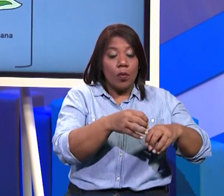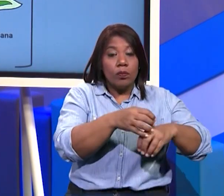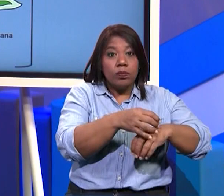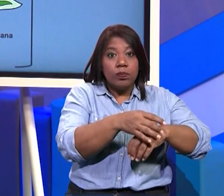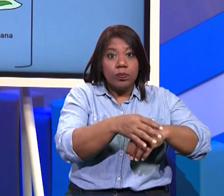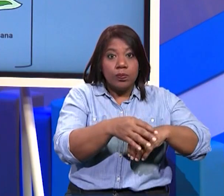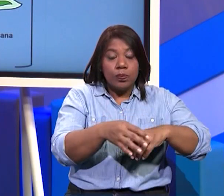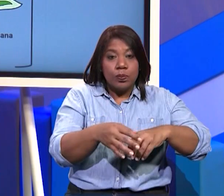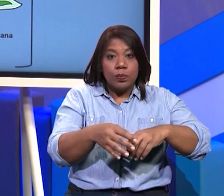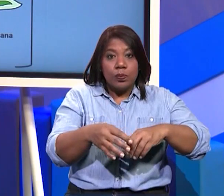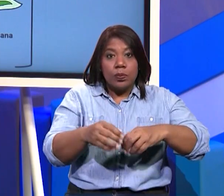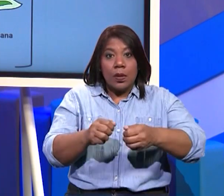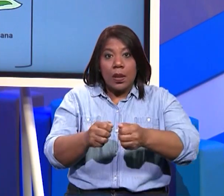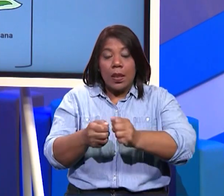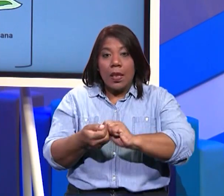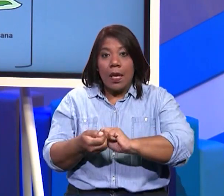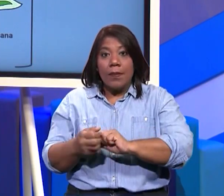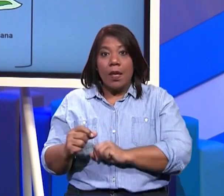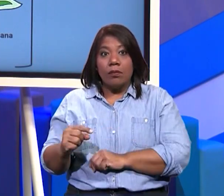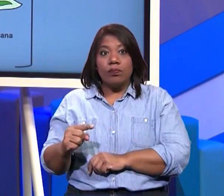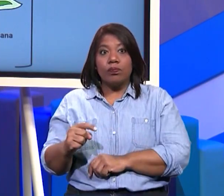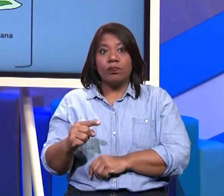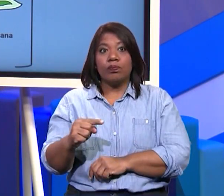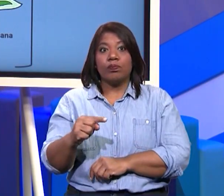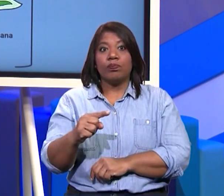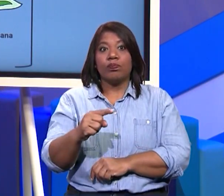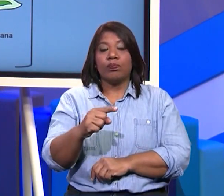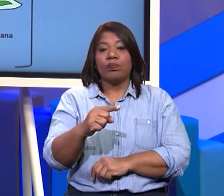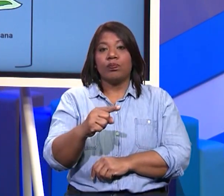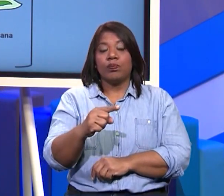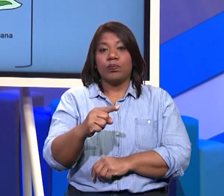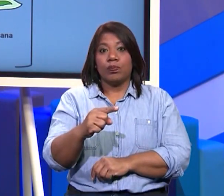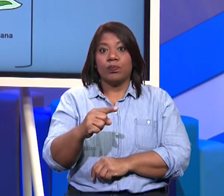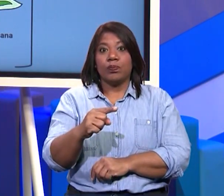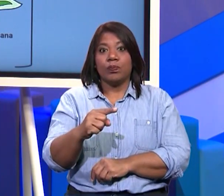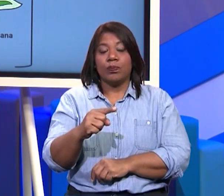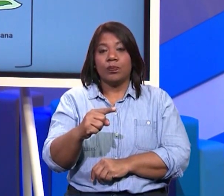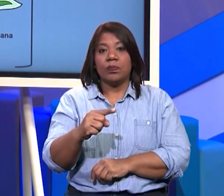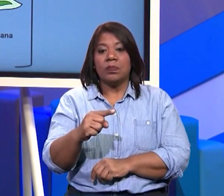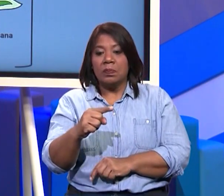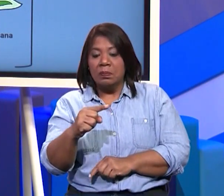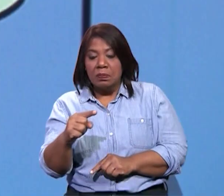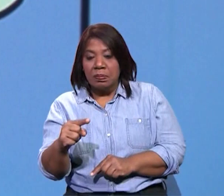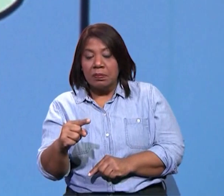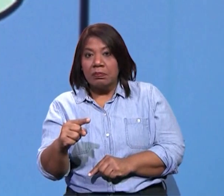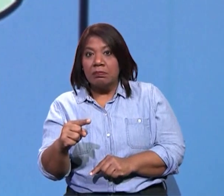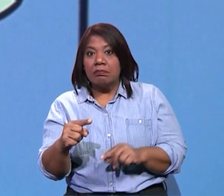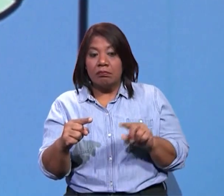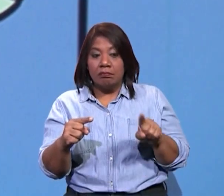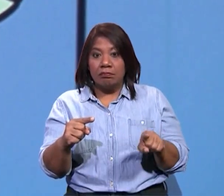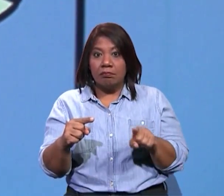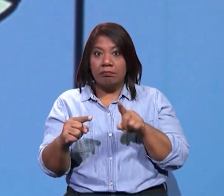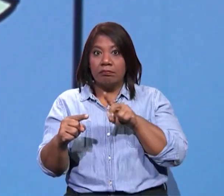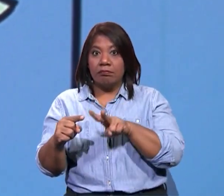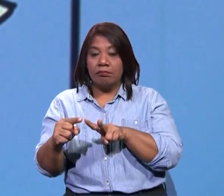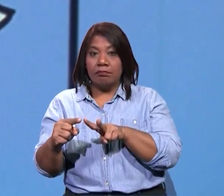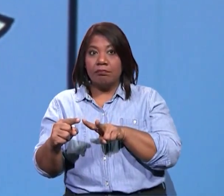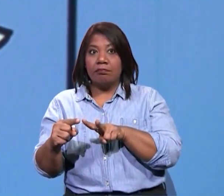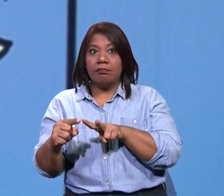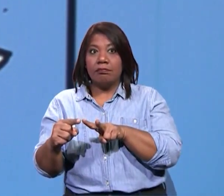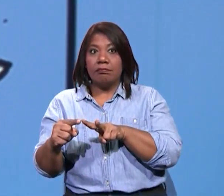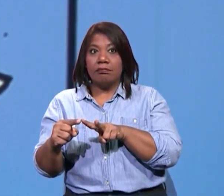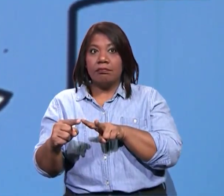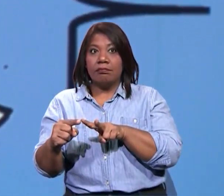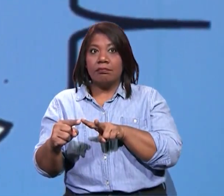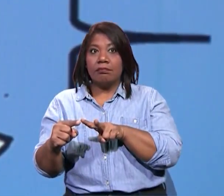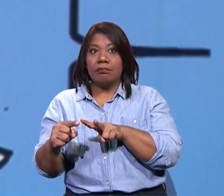de la metamorfosis y tienen cola. Después de cierto tiempo van a empezar a salir las patitas, como lo pueden ver